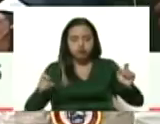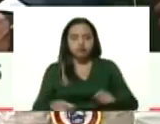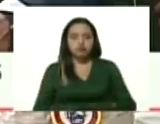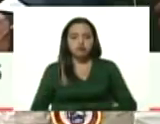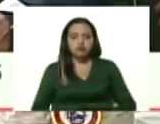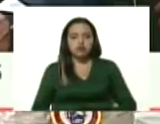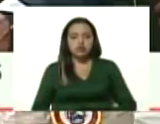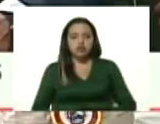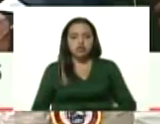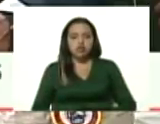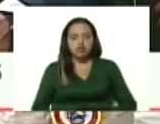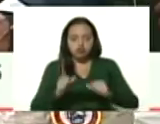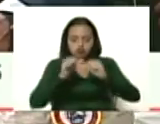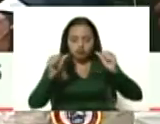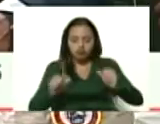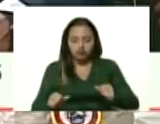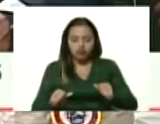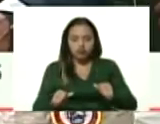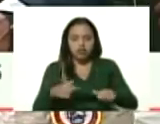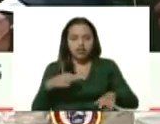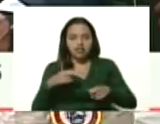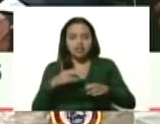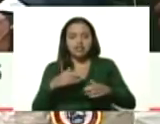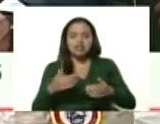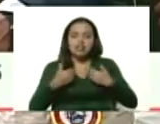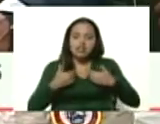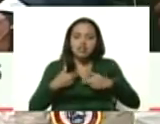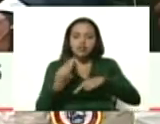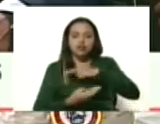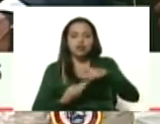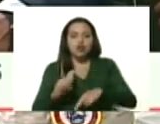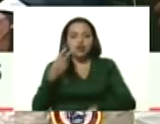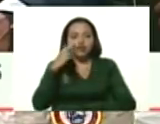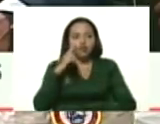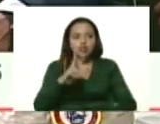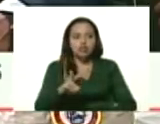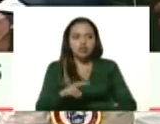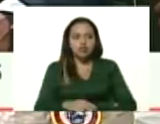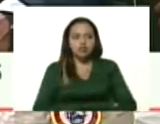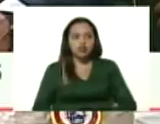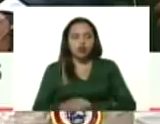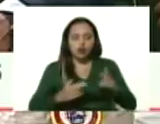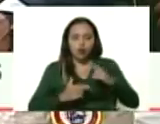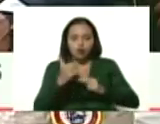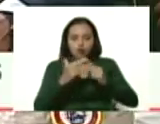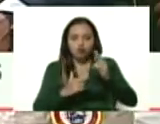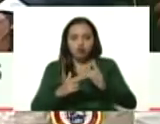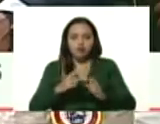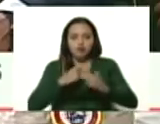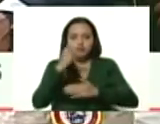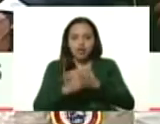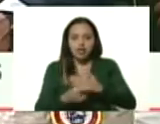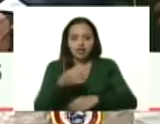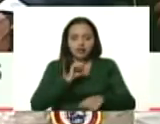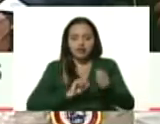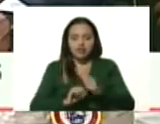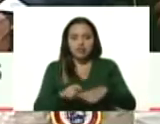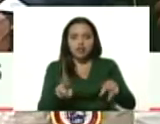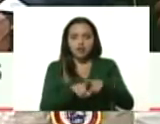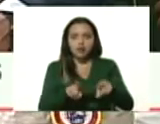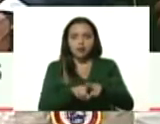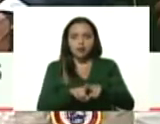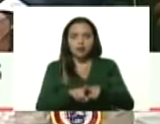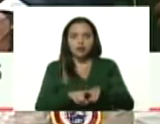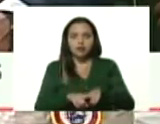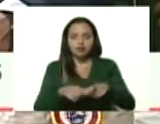del método táctico de resistencia revolucionario, con visión de construir el plan de defensa, así como el entrenamiento